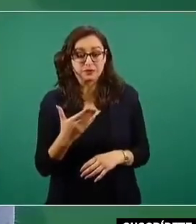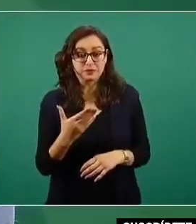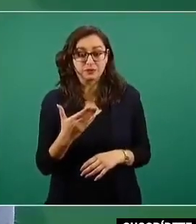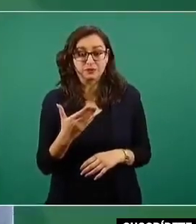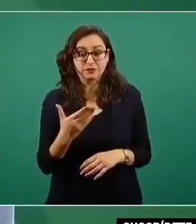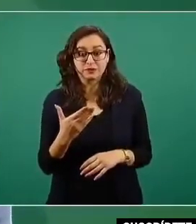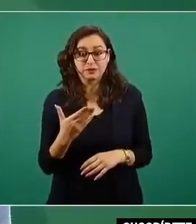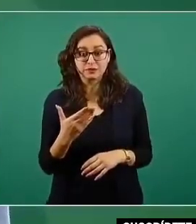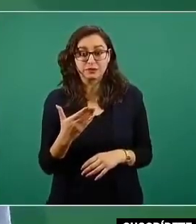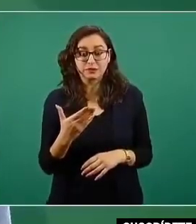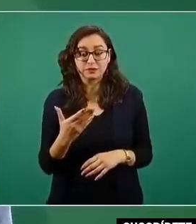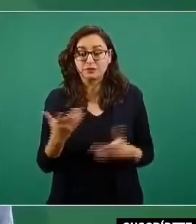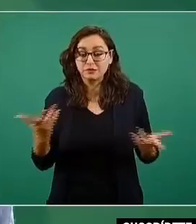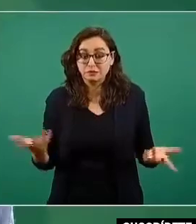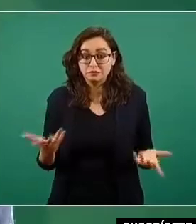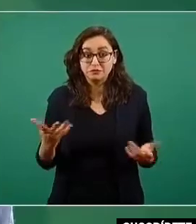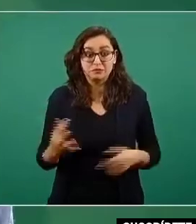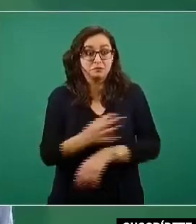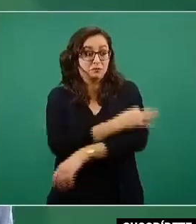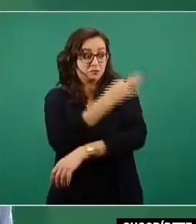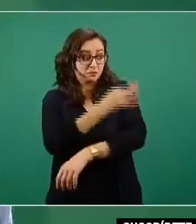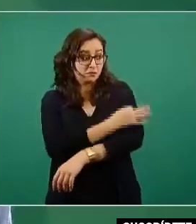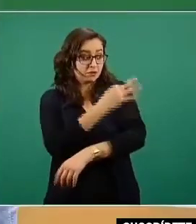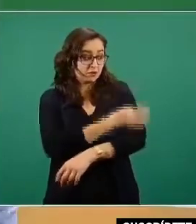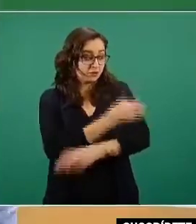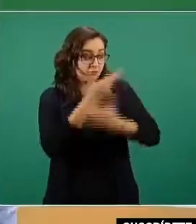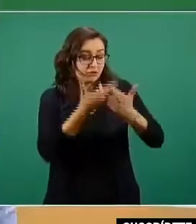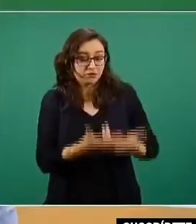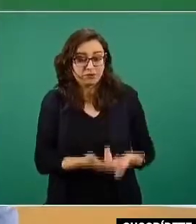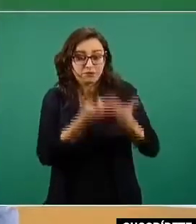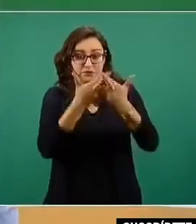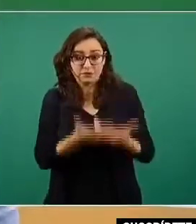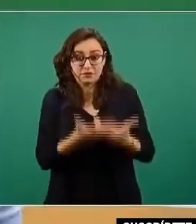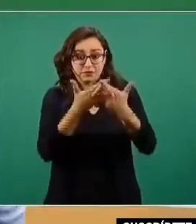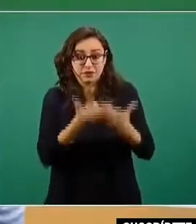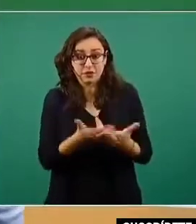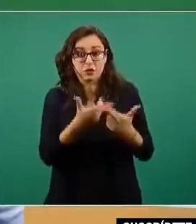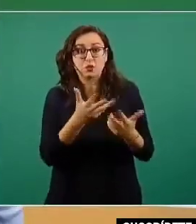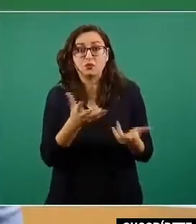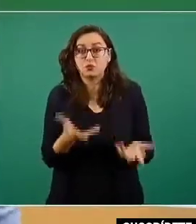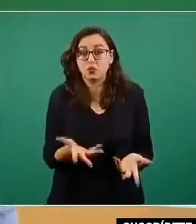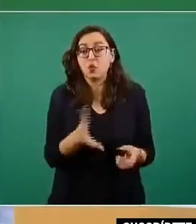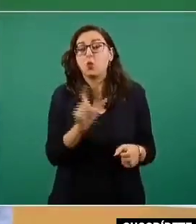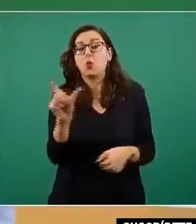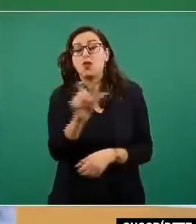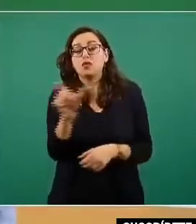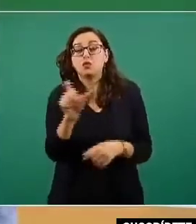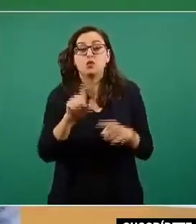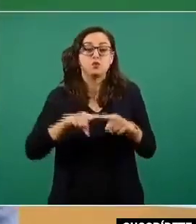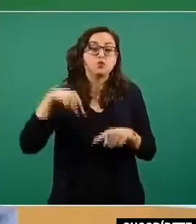tendremos suficientes vacunas para vacunar a la población mundial por allá del año